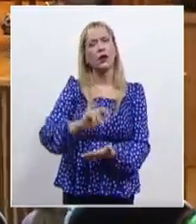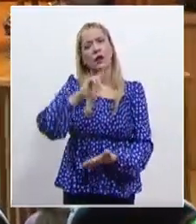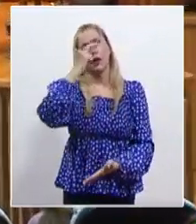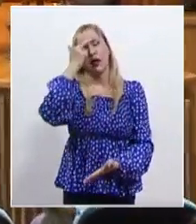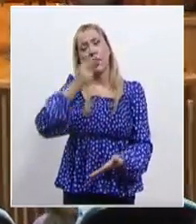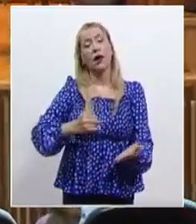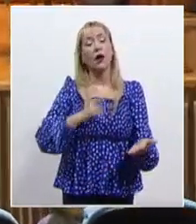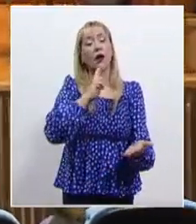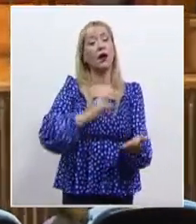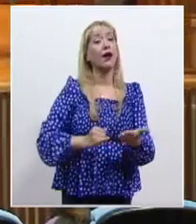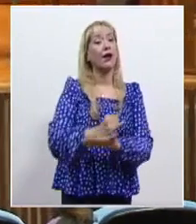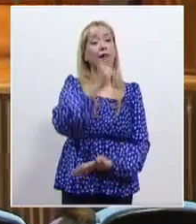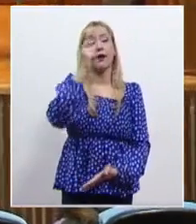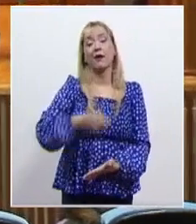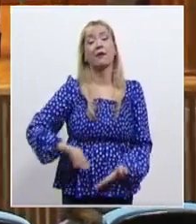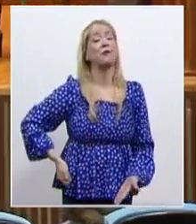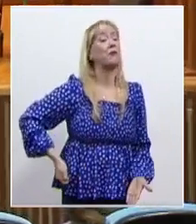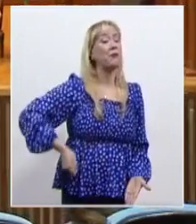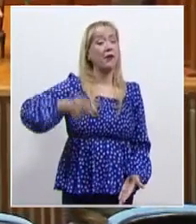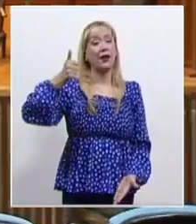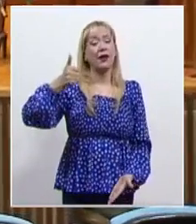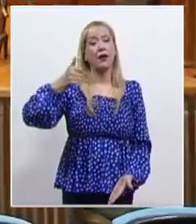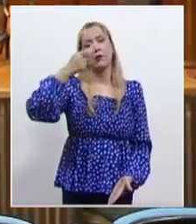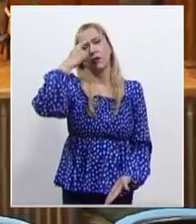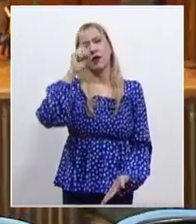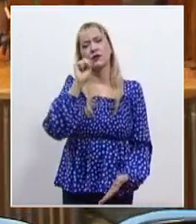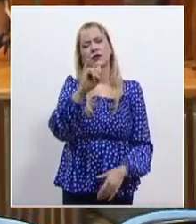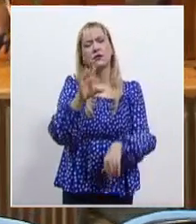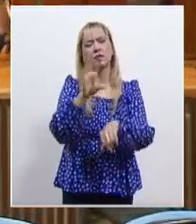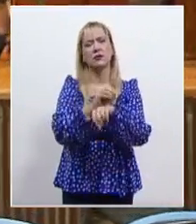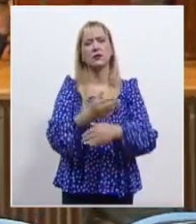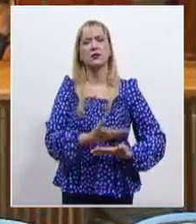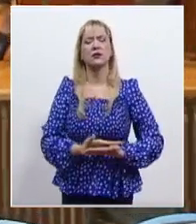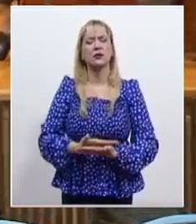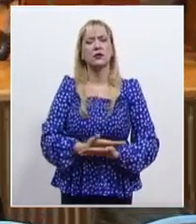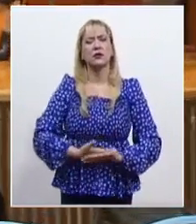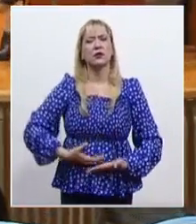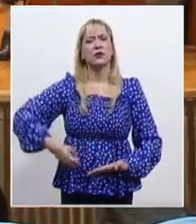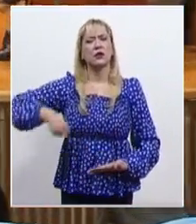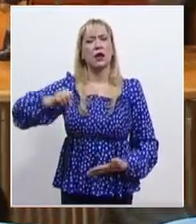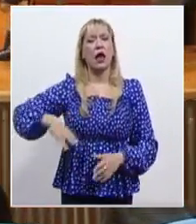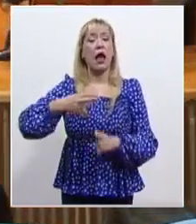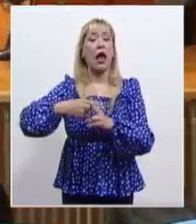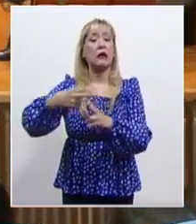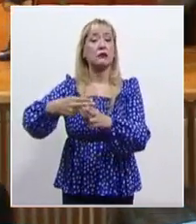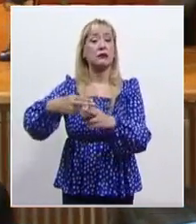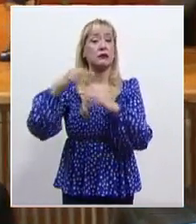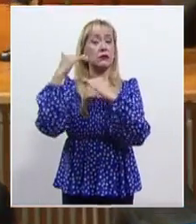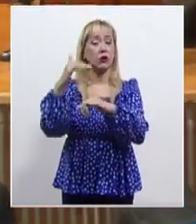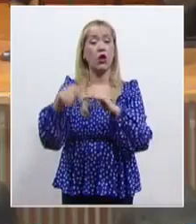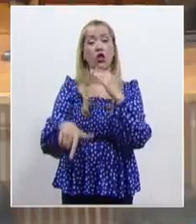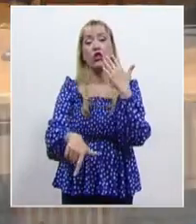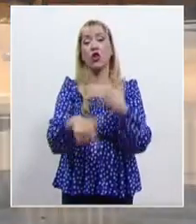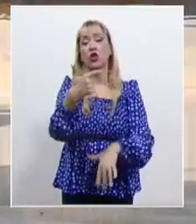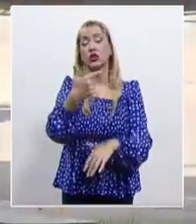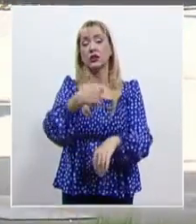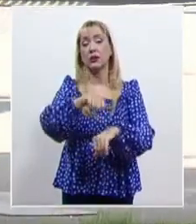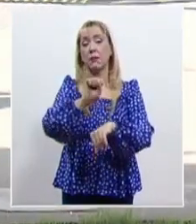este sentido, la que reconoció la posibilidad de interrumpir un embarazo hasta las 12 semanas de gestación en la capital del